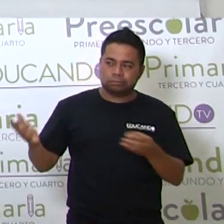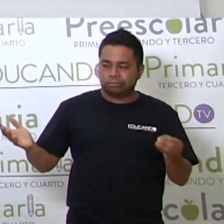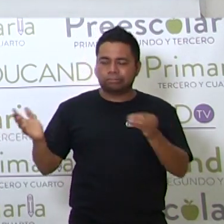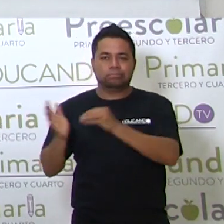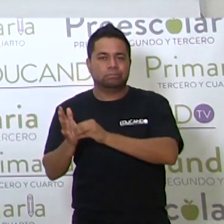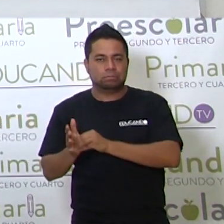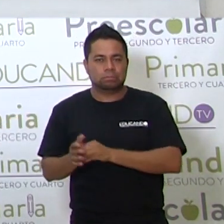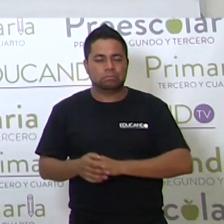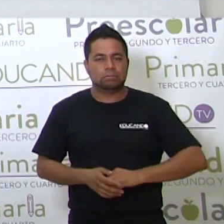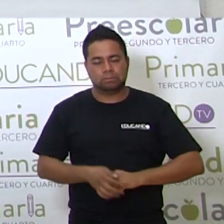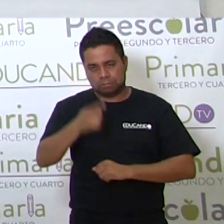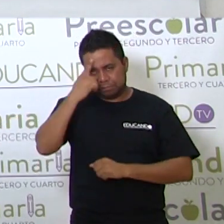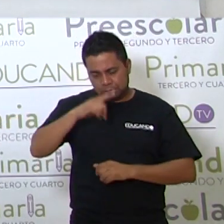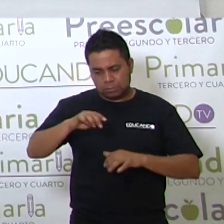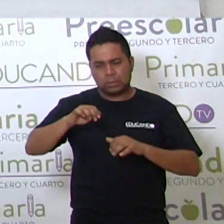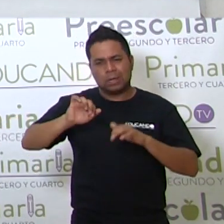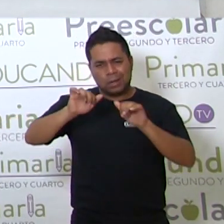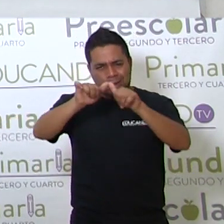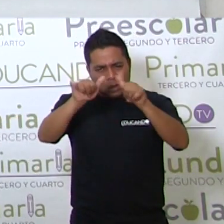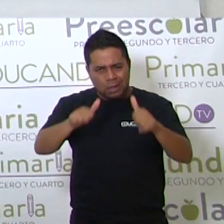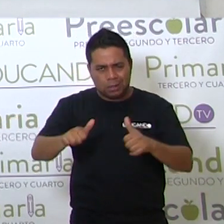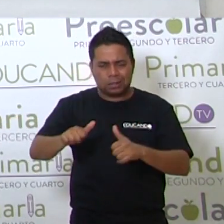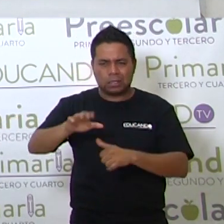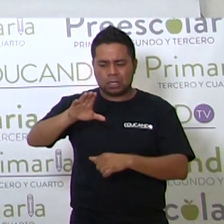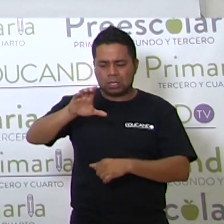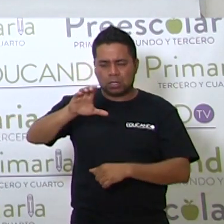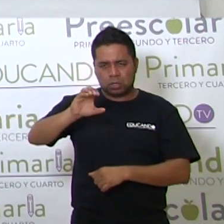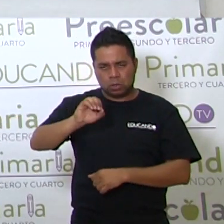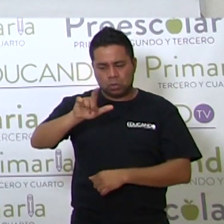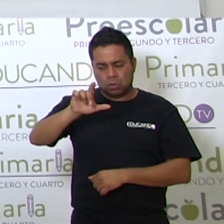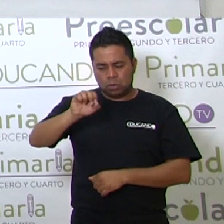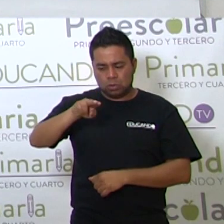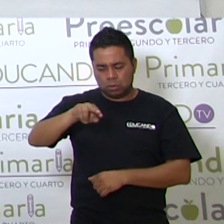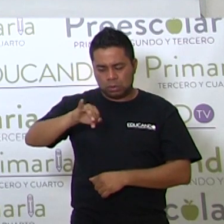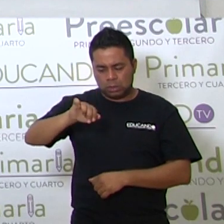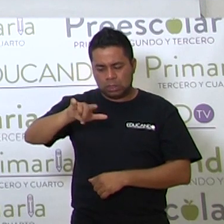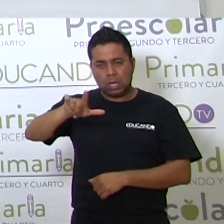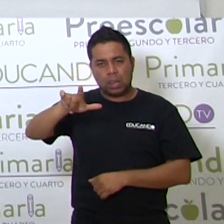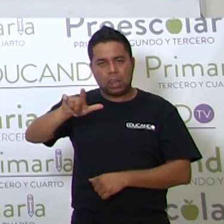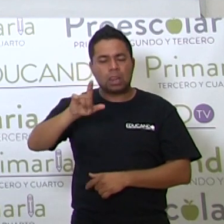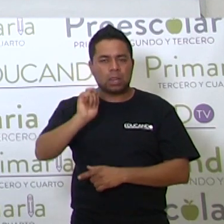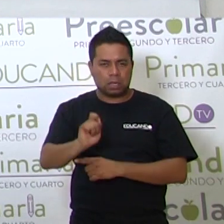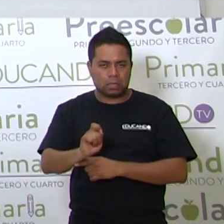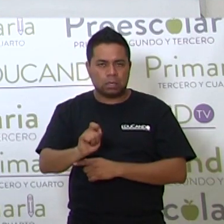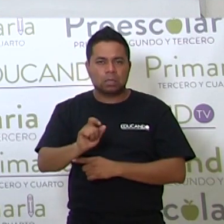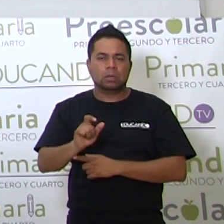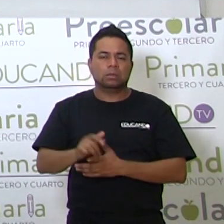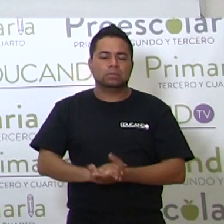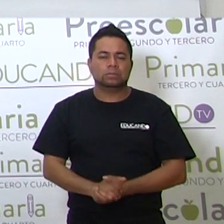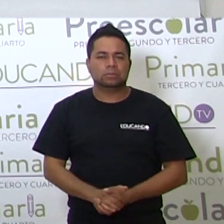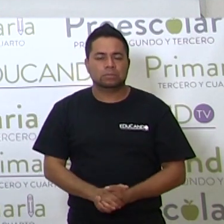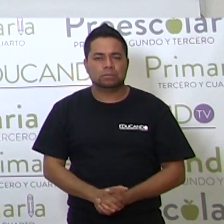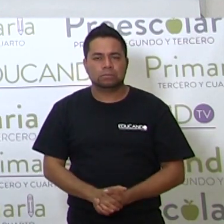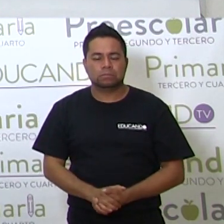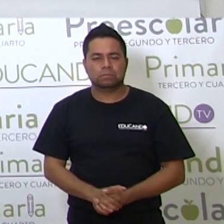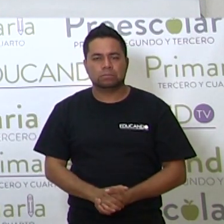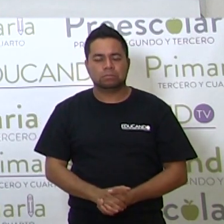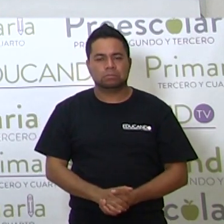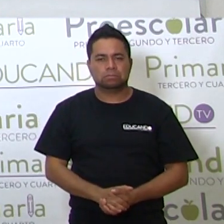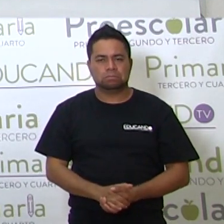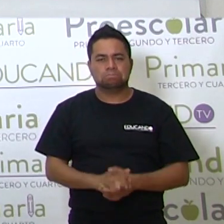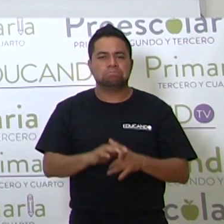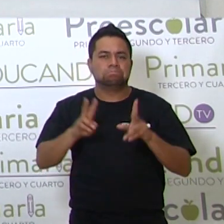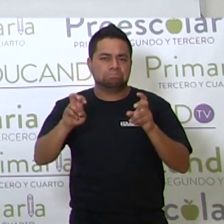En el arte colonial, bueno, les decía yo que es el periodo de la colonia, que nos llamábamos